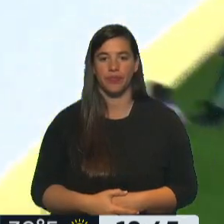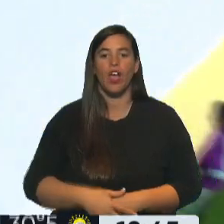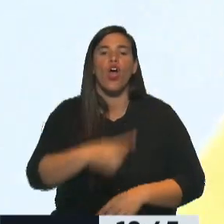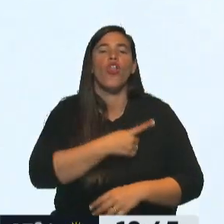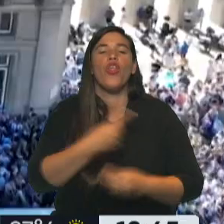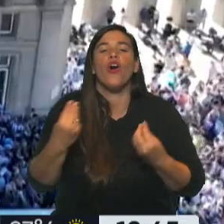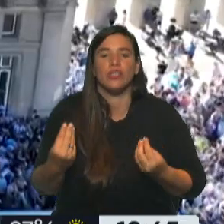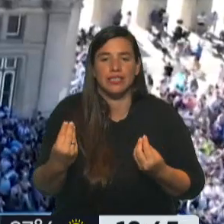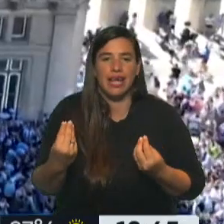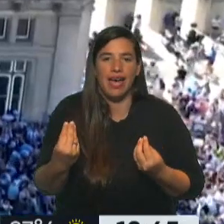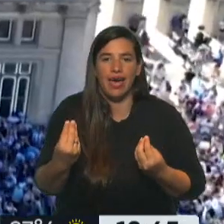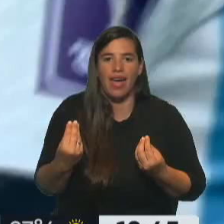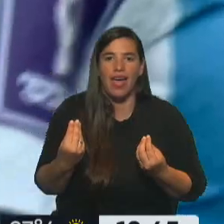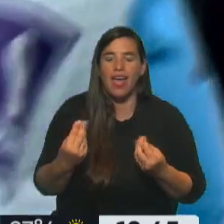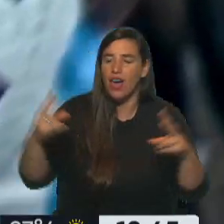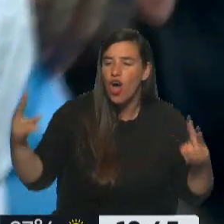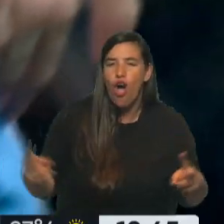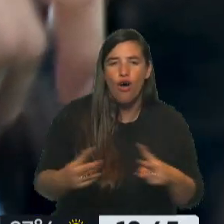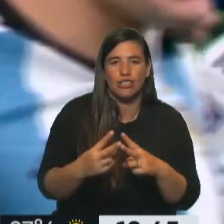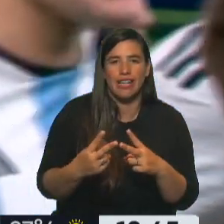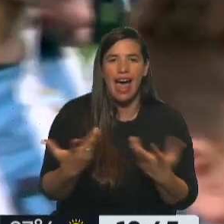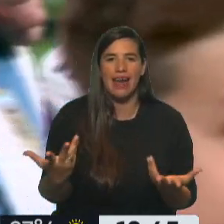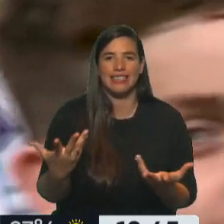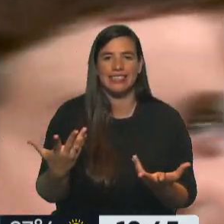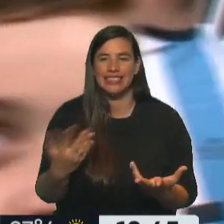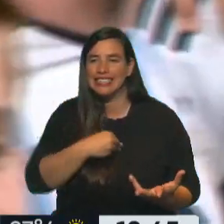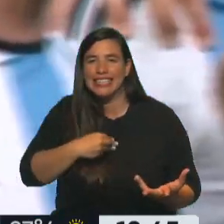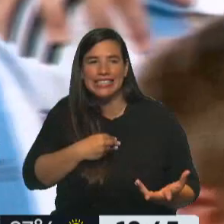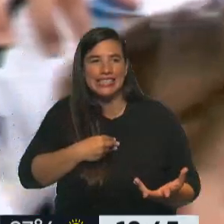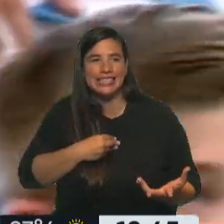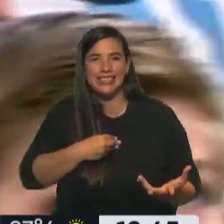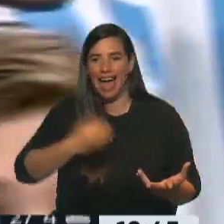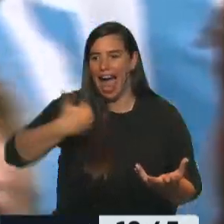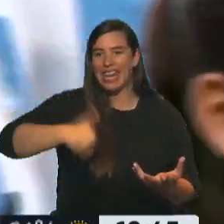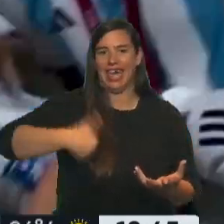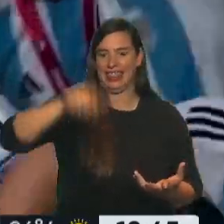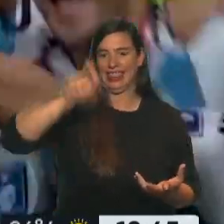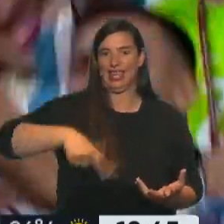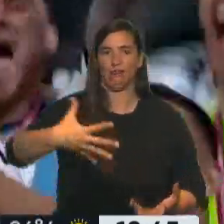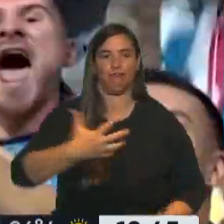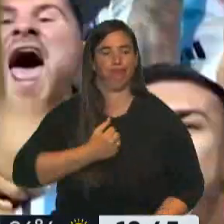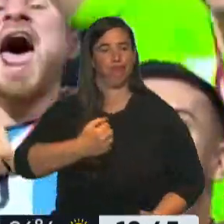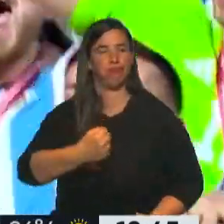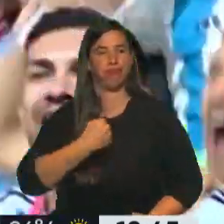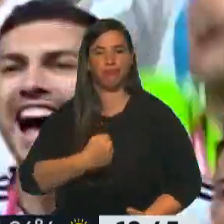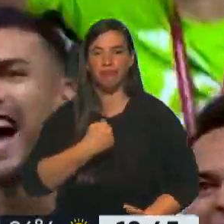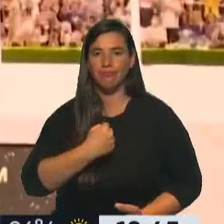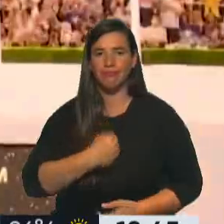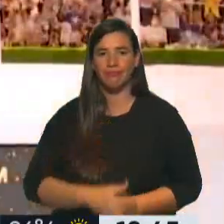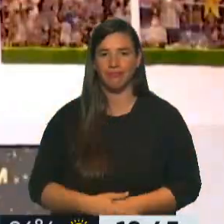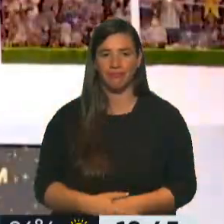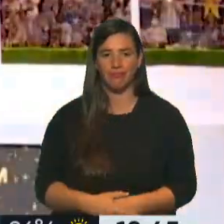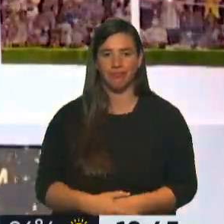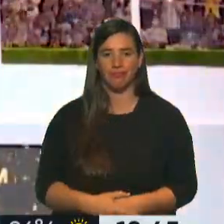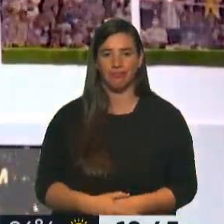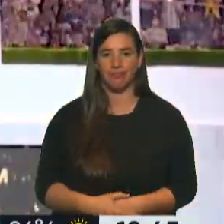vas a encontrarte con la maravillosa pasión de ser argentino y argentina? ¡Somos campeones del mundo!